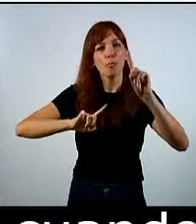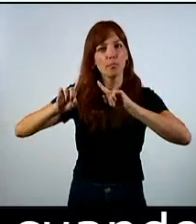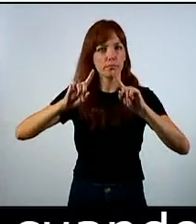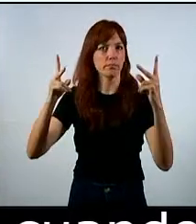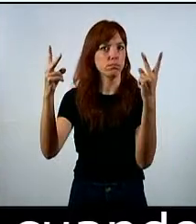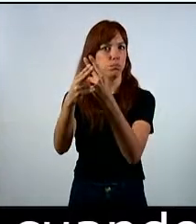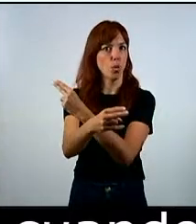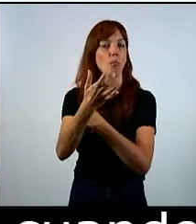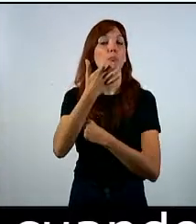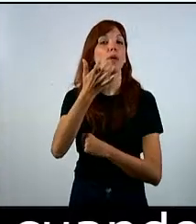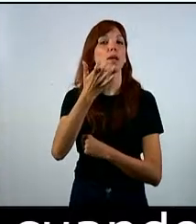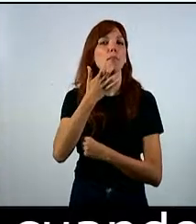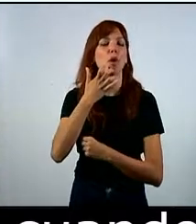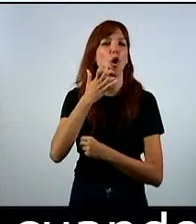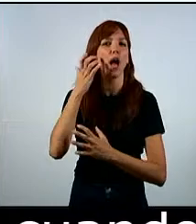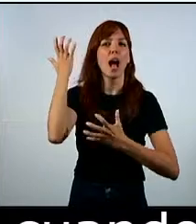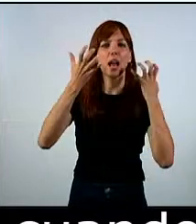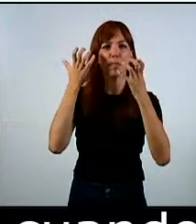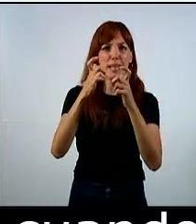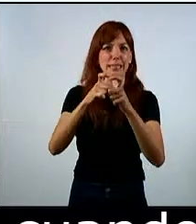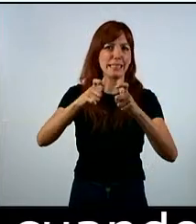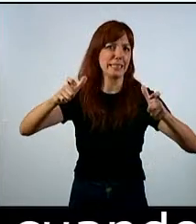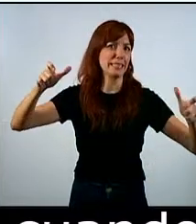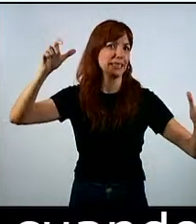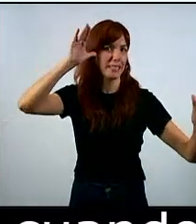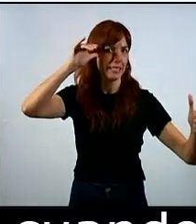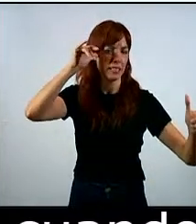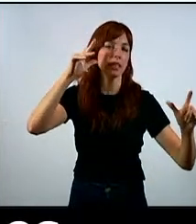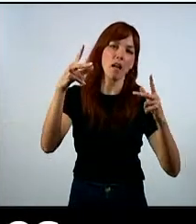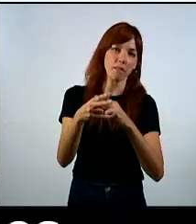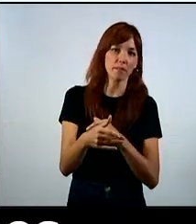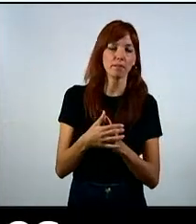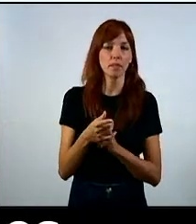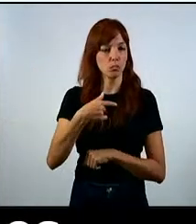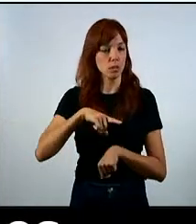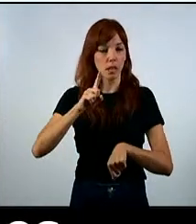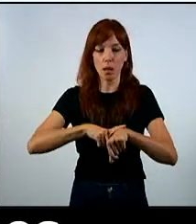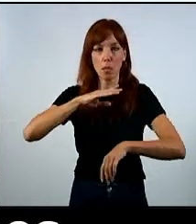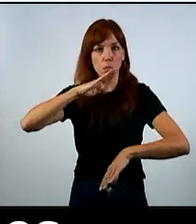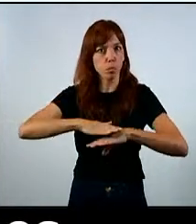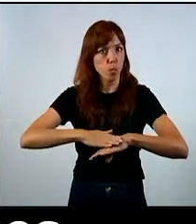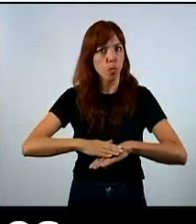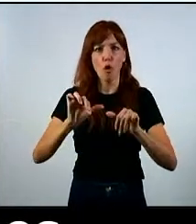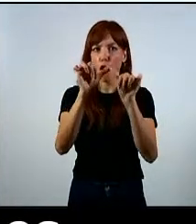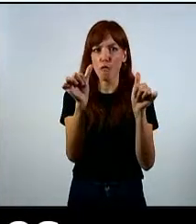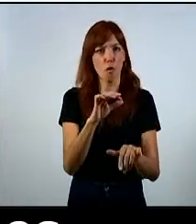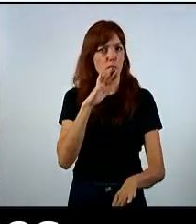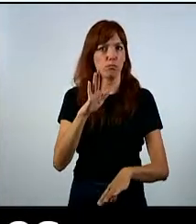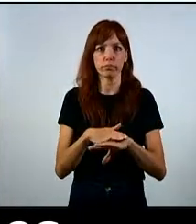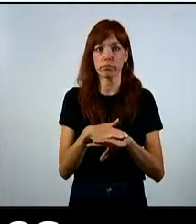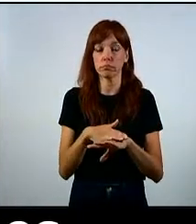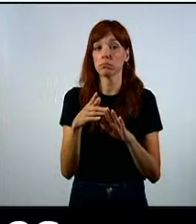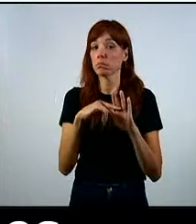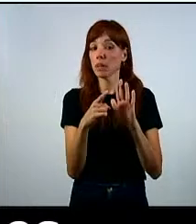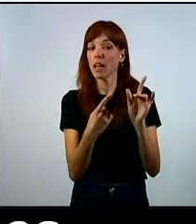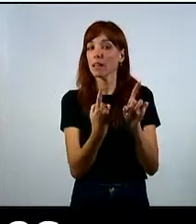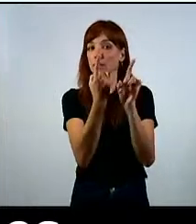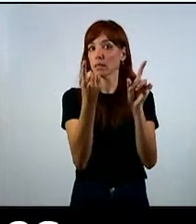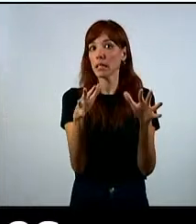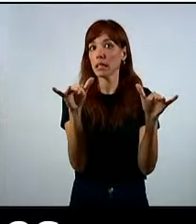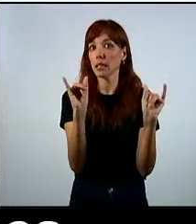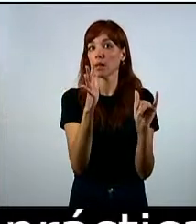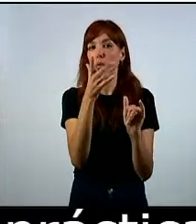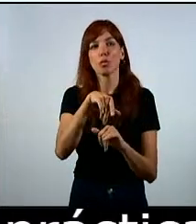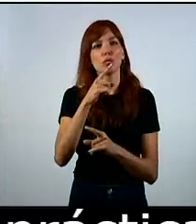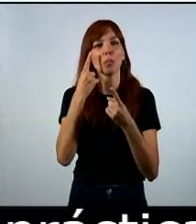de las especies. Estamos haciéndolo en tiempo y forma y no incurrimos, porque no es una práctica además que nosotros hagamos por